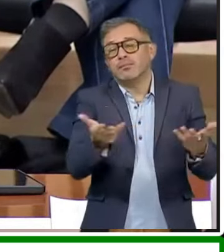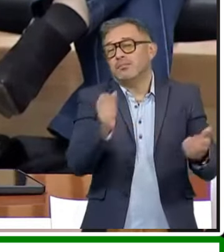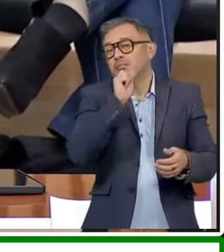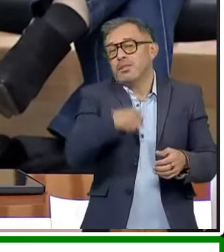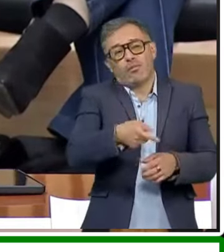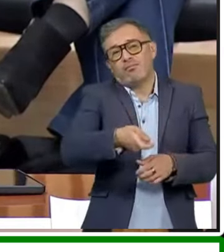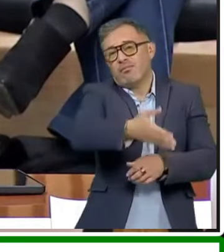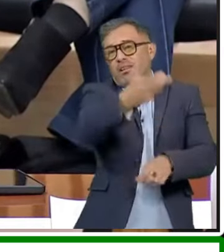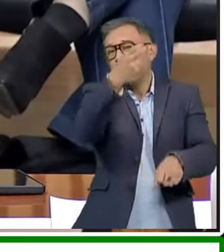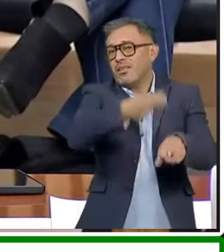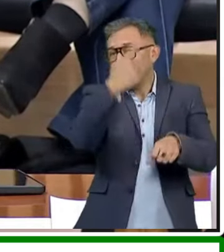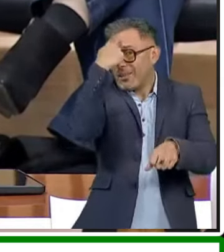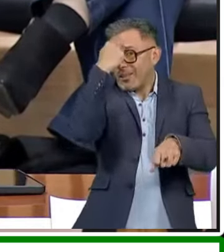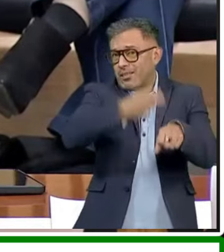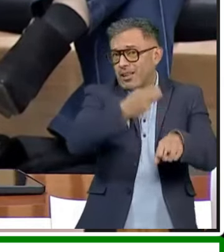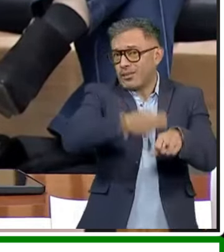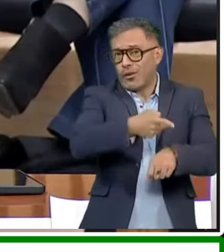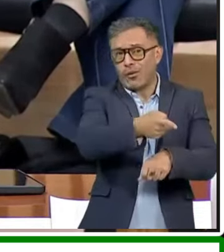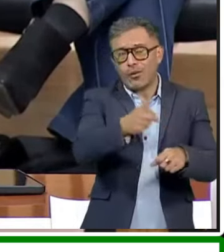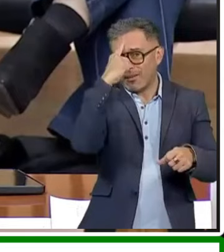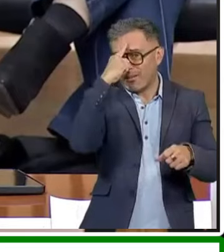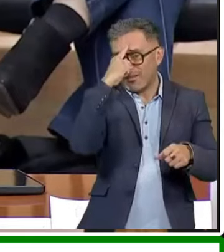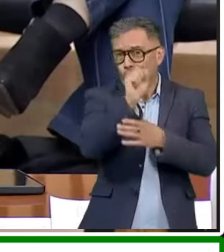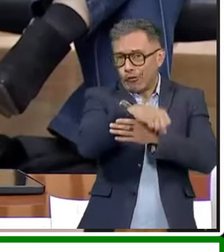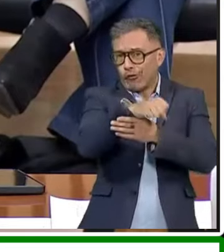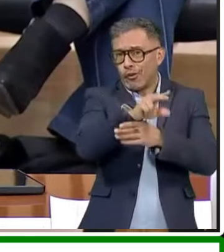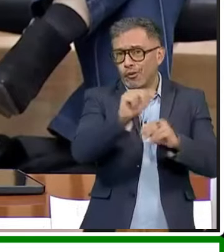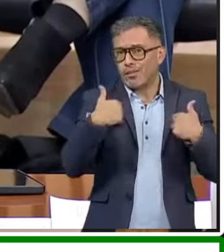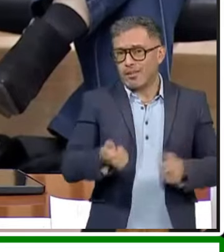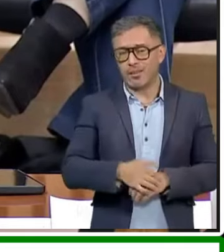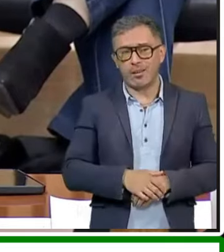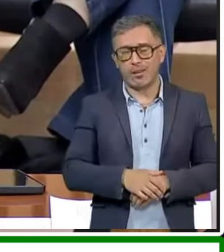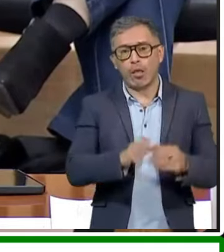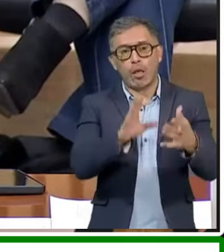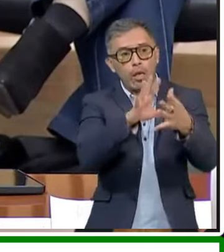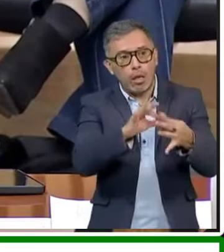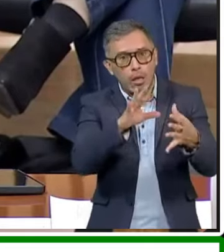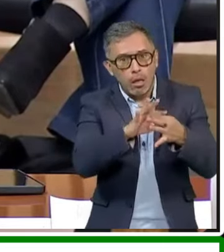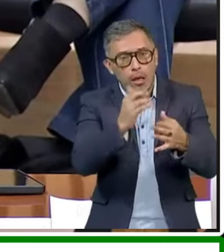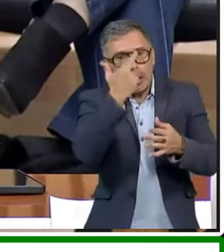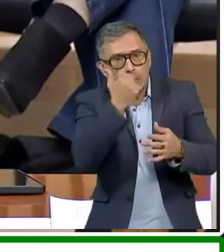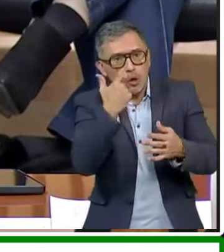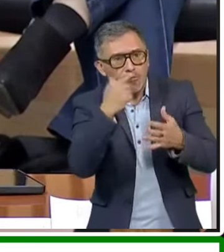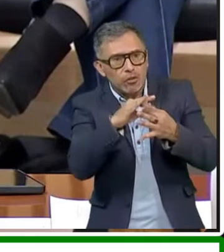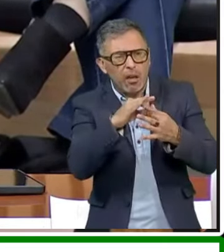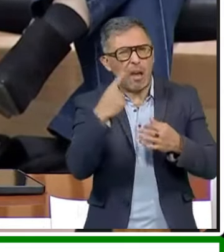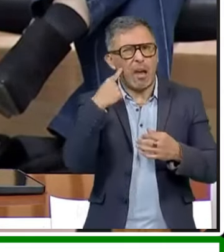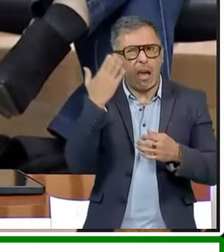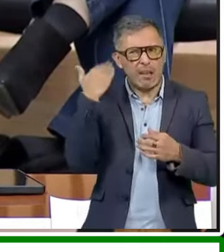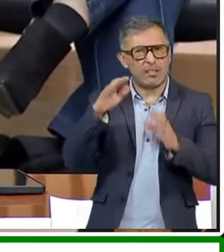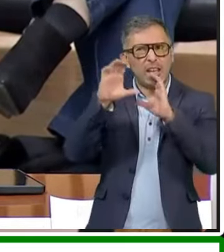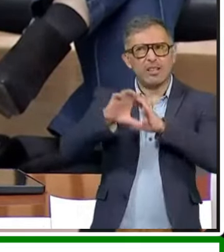necio, al que no entiende, ese que no entiende de razones. Por ahí había una canción que se le deben de haber dedicado a